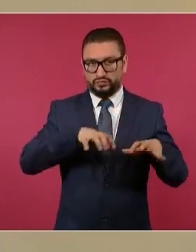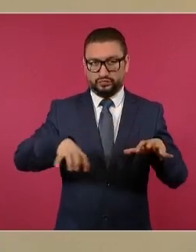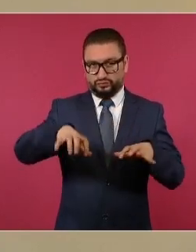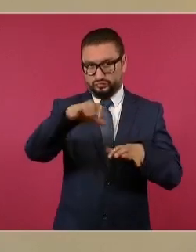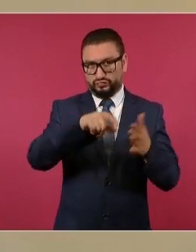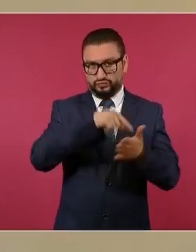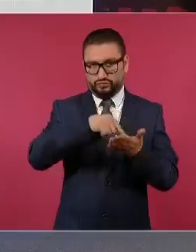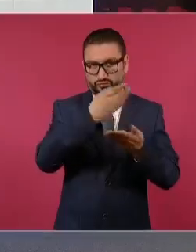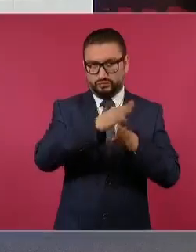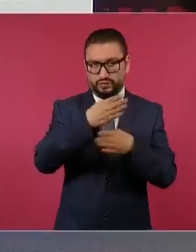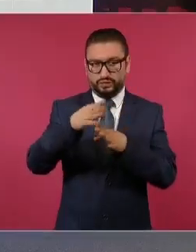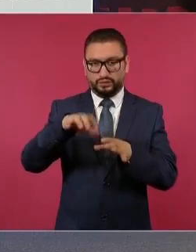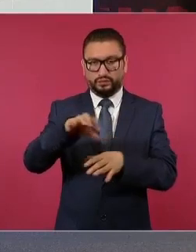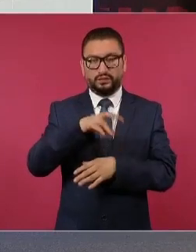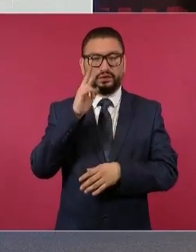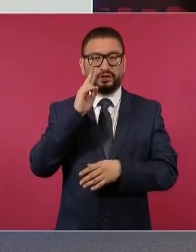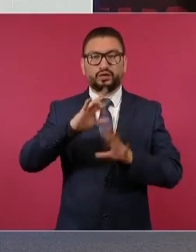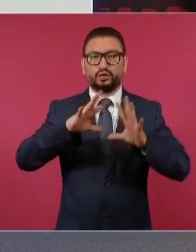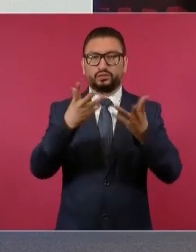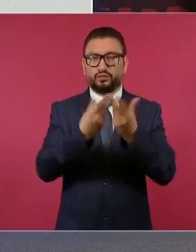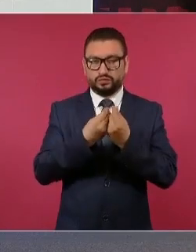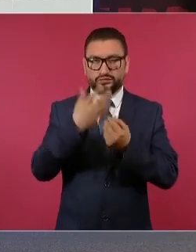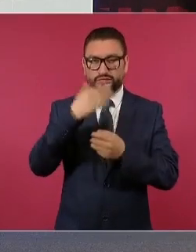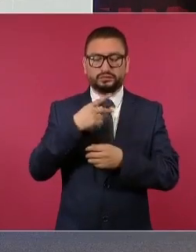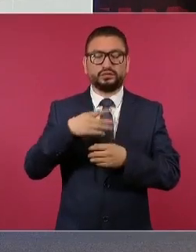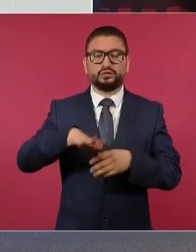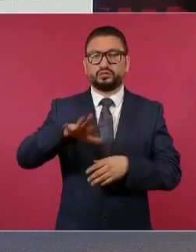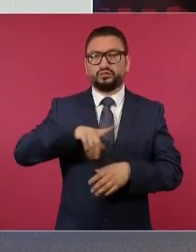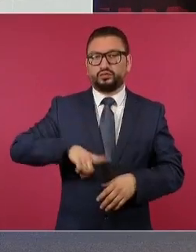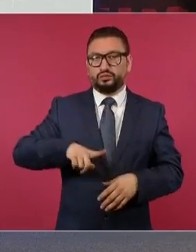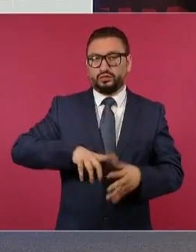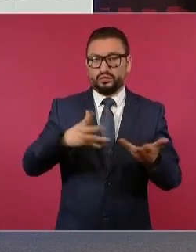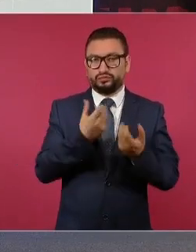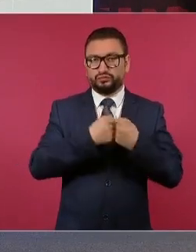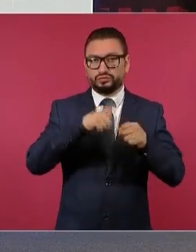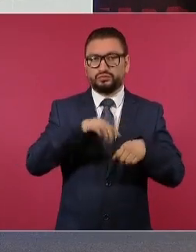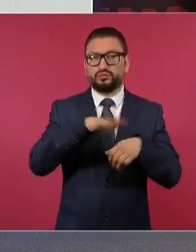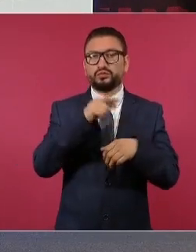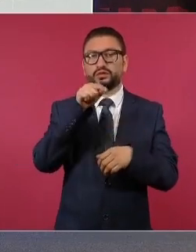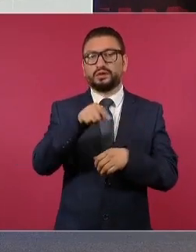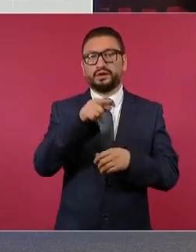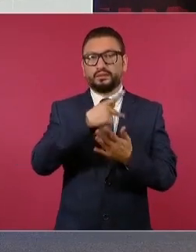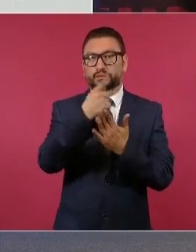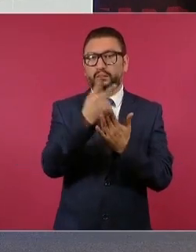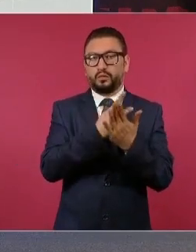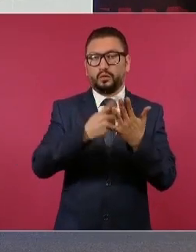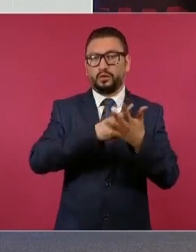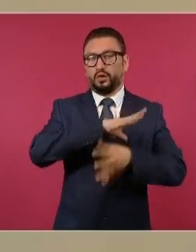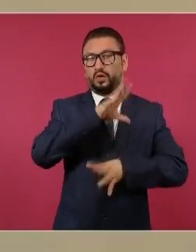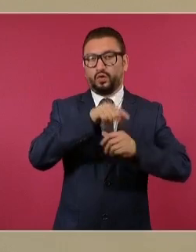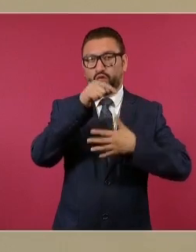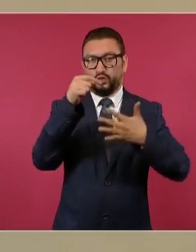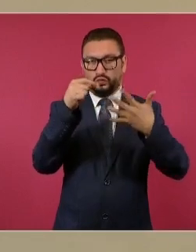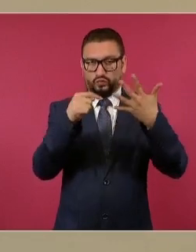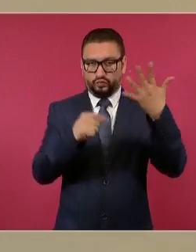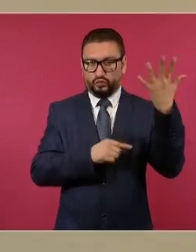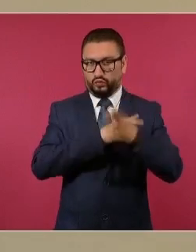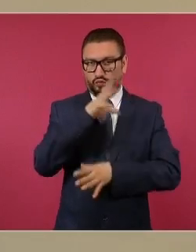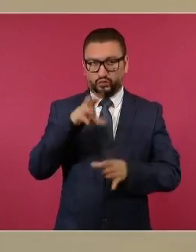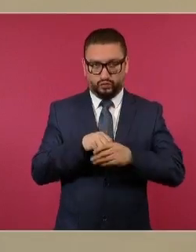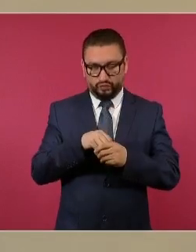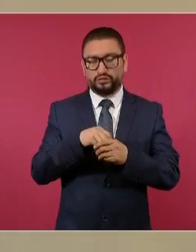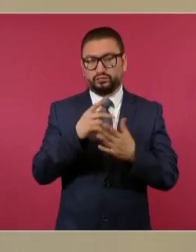Bienestar funciona como un eje integrador de la política social, porque allí están confluyendo todos los programas sociales. Pero así como confluyen